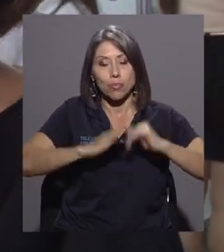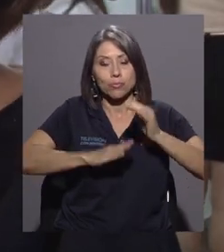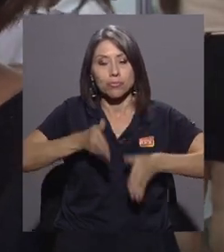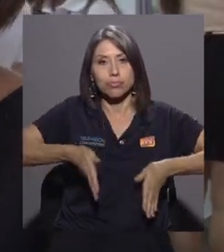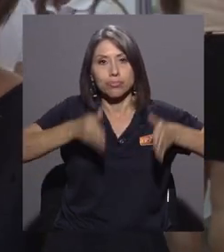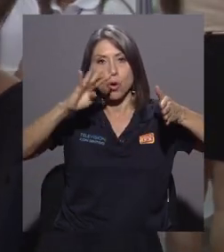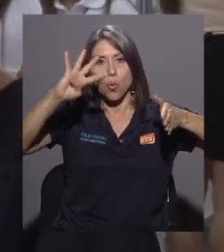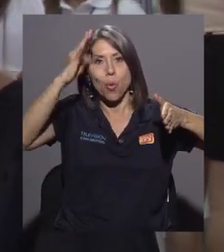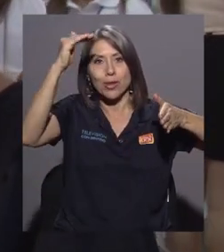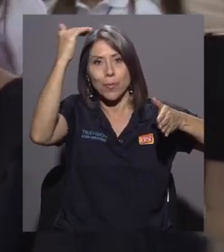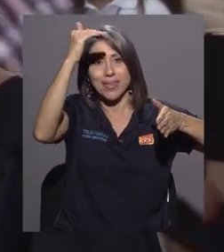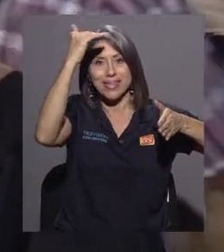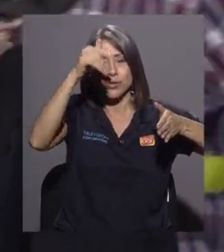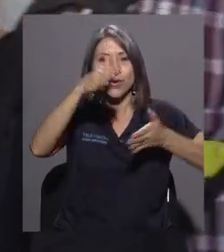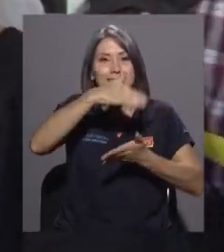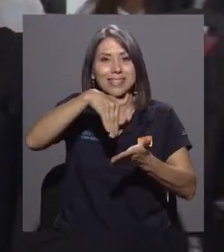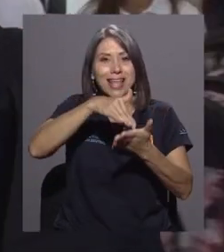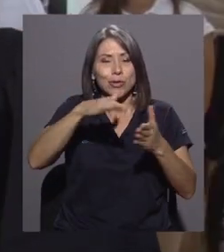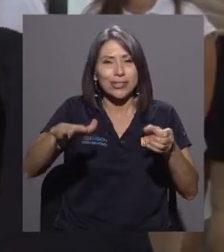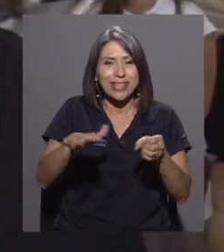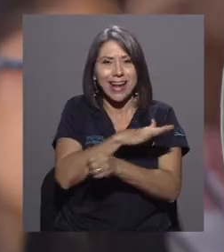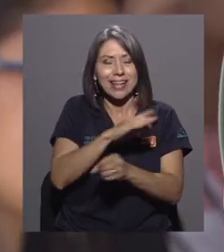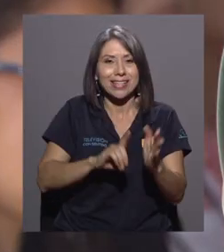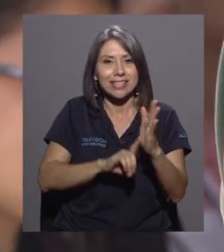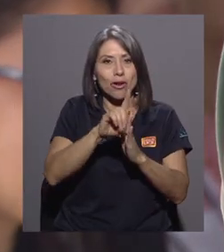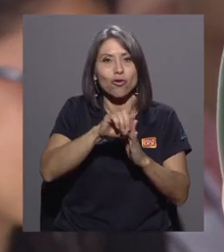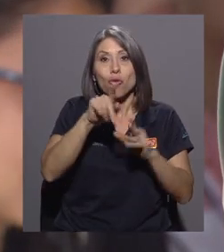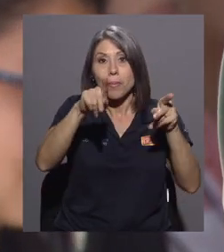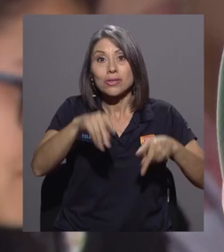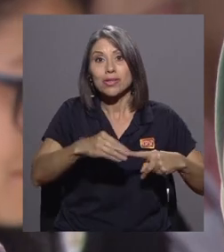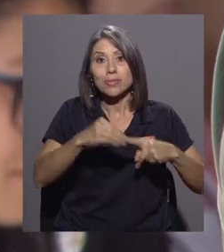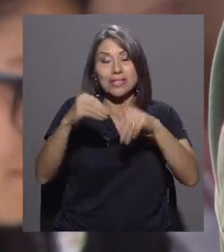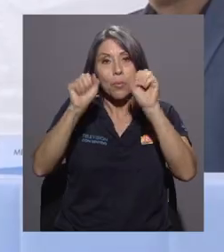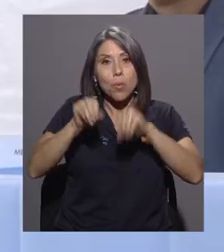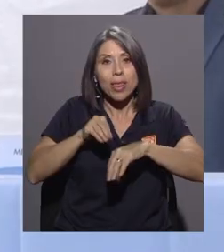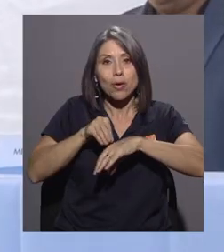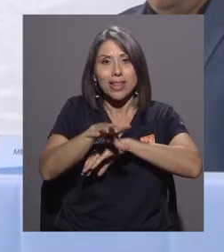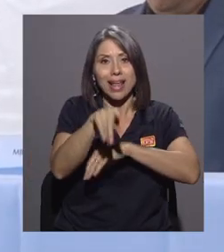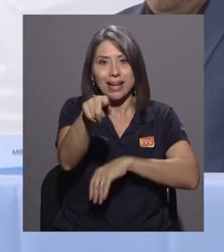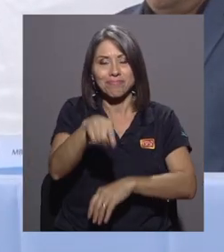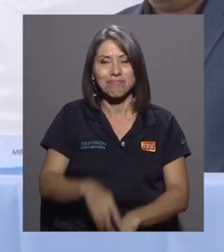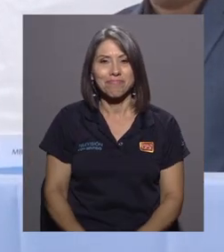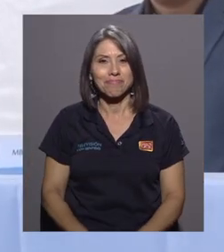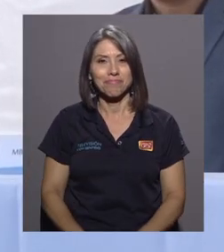tiene los centros integrales de desarrollo. Ahí hay personal especializado que la puede orientar.